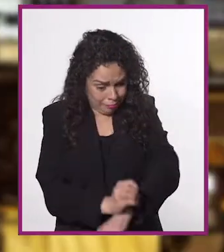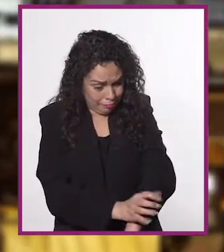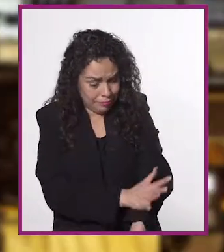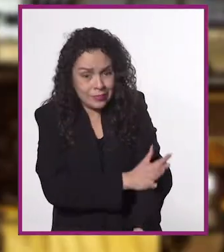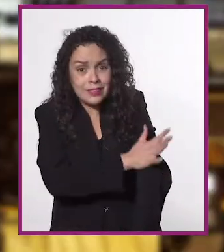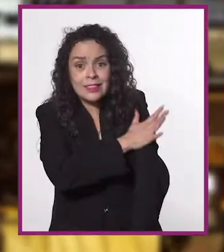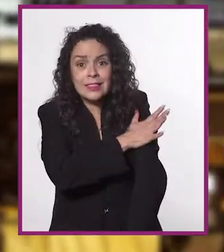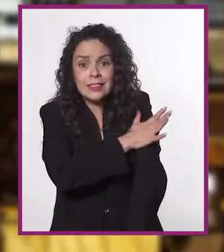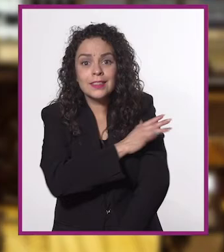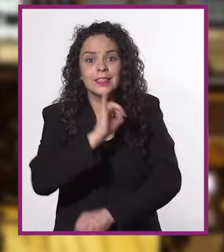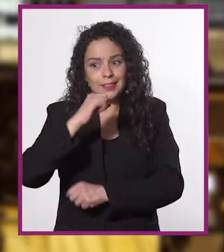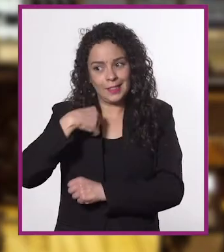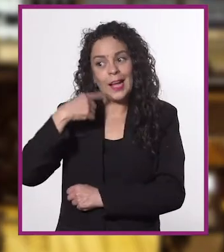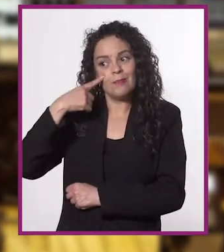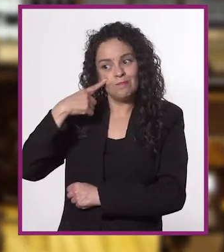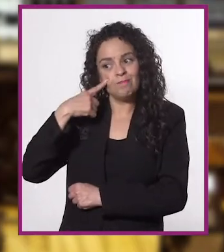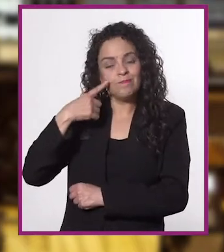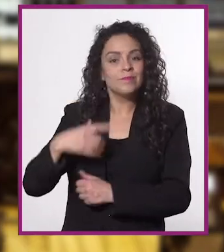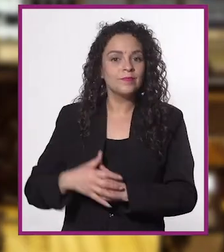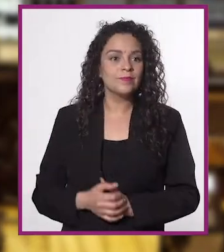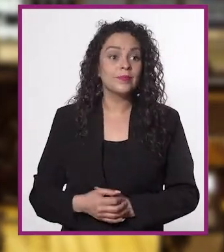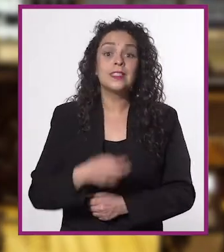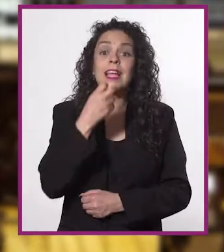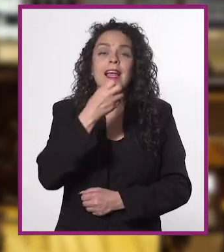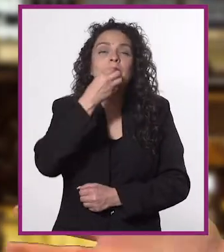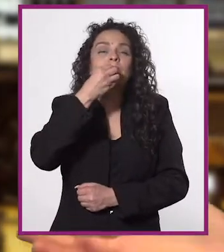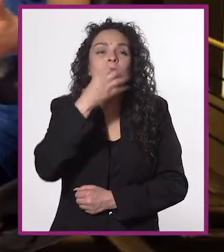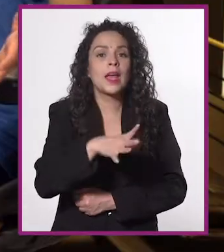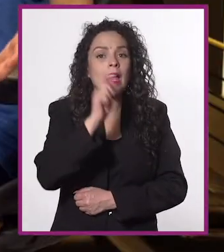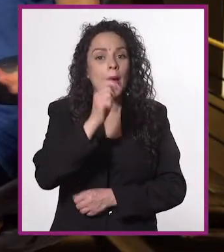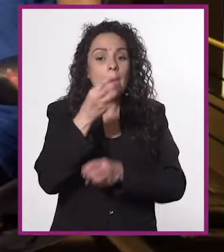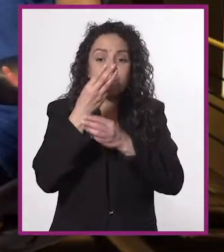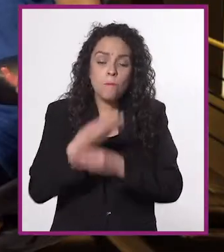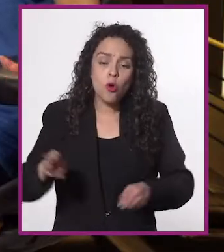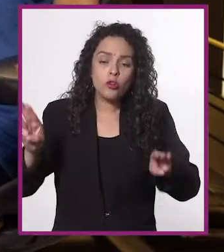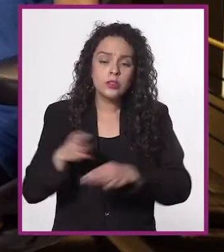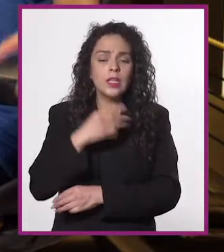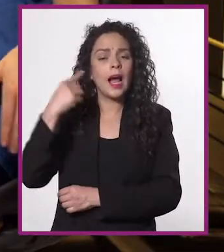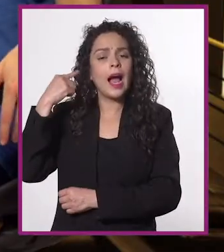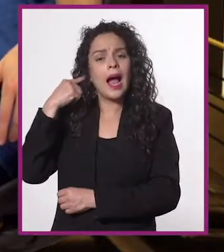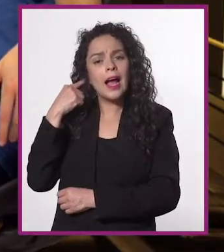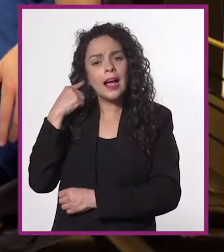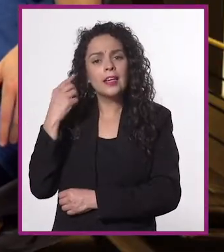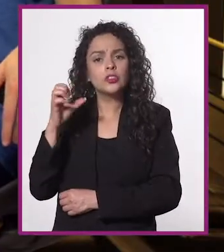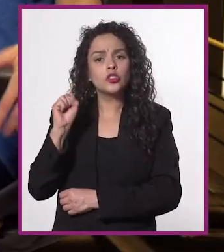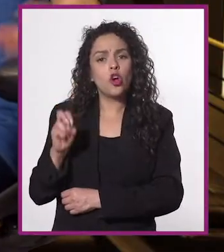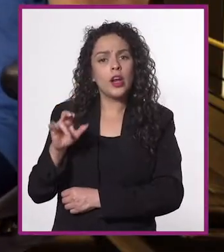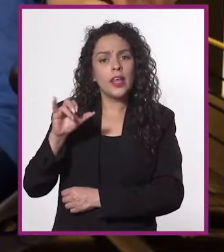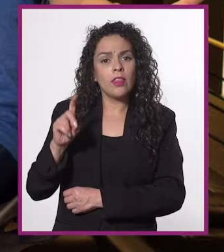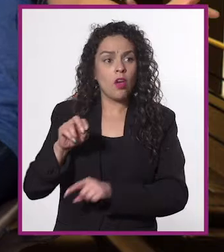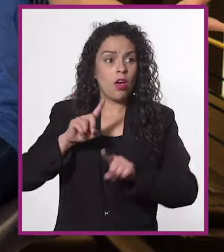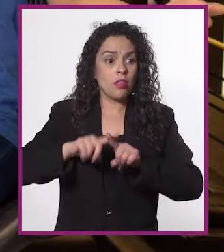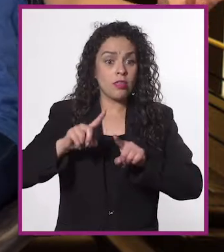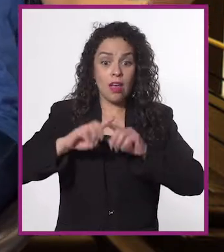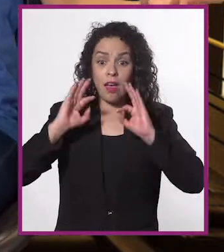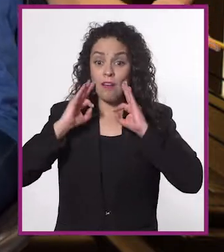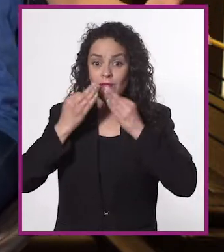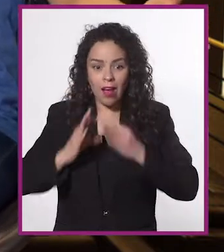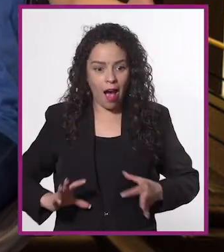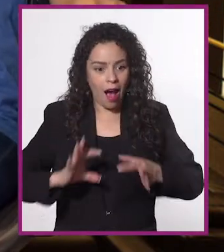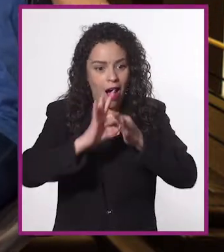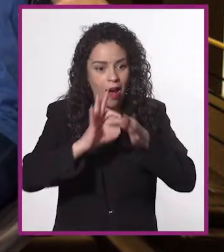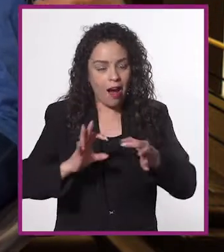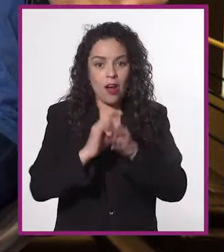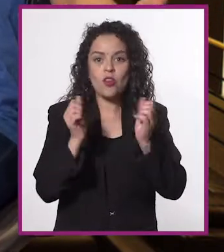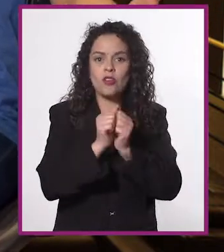se me puso la piel de gallina. Sí, ya vi. Es lo padre de la música y el sonido, ¿no? Nos conectamos de distintos